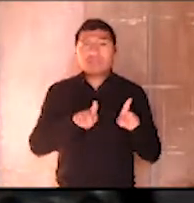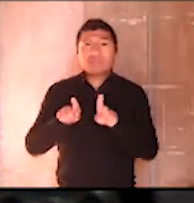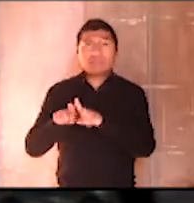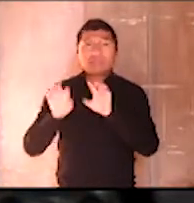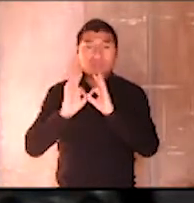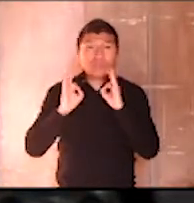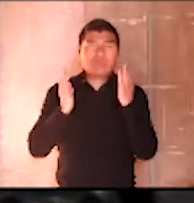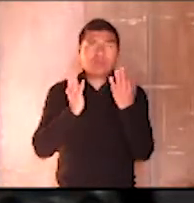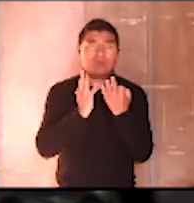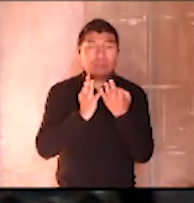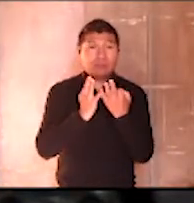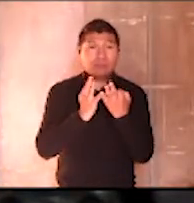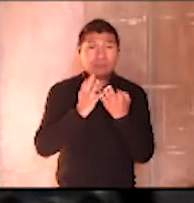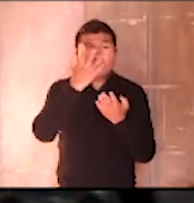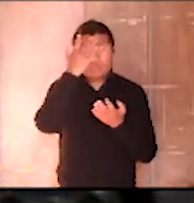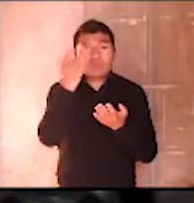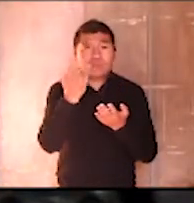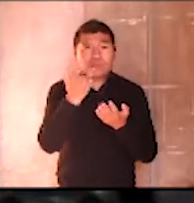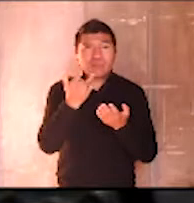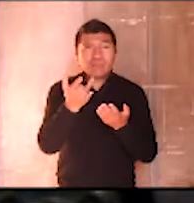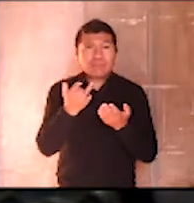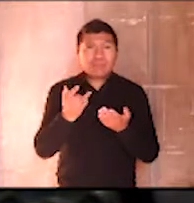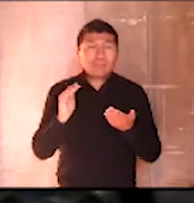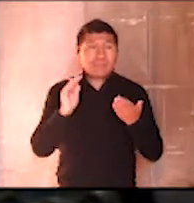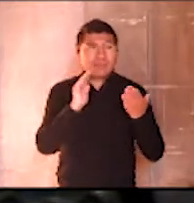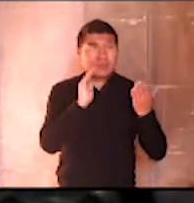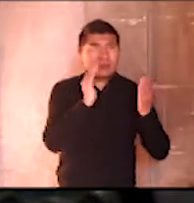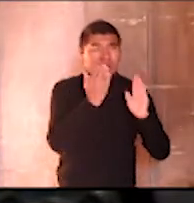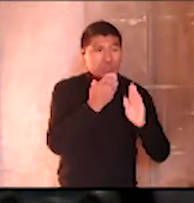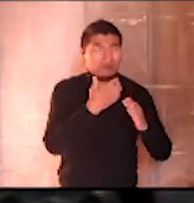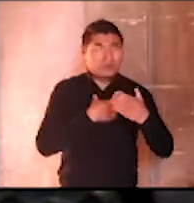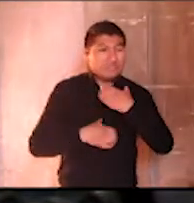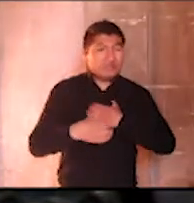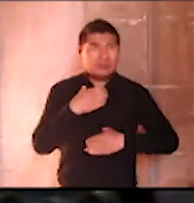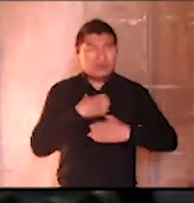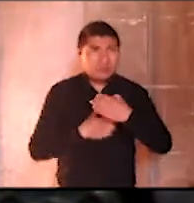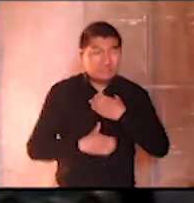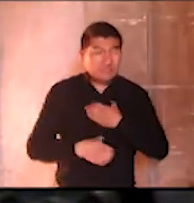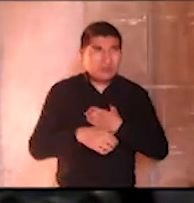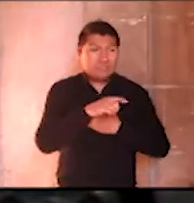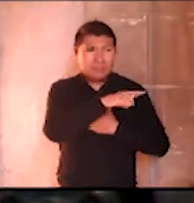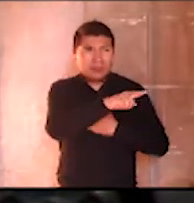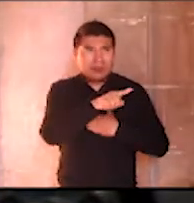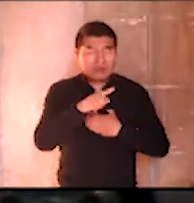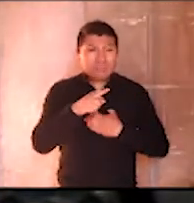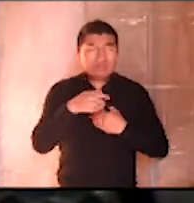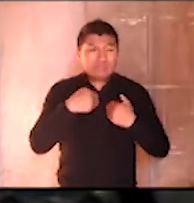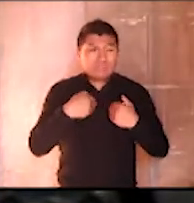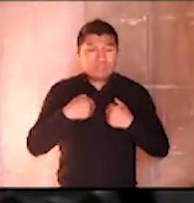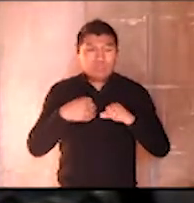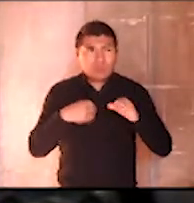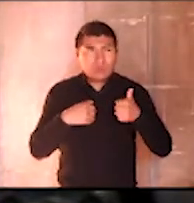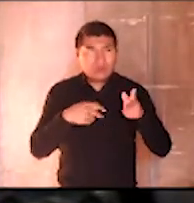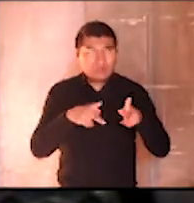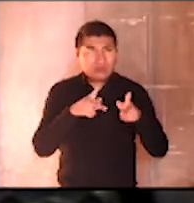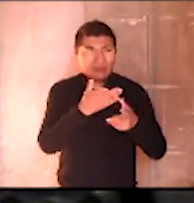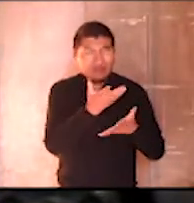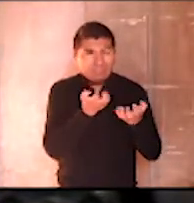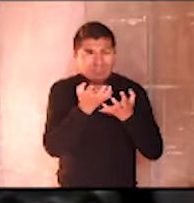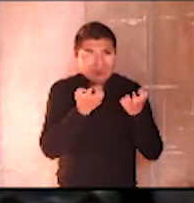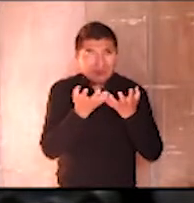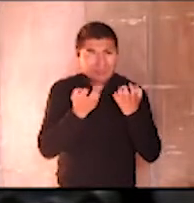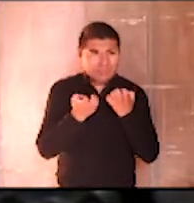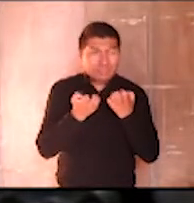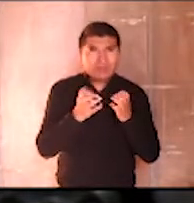familia, porque nos compara y nos hace desear lo que tiene el otro. No